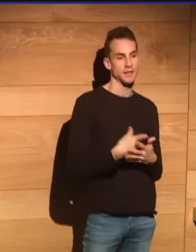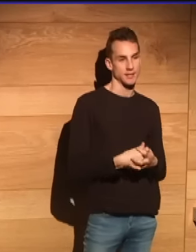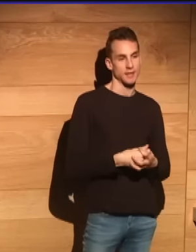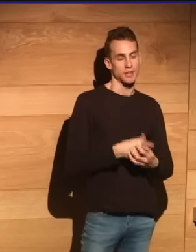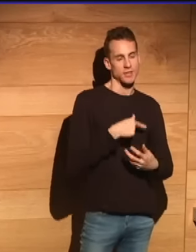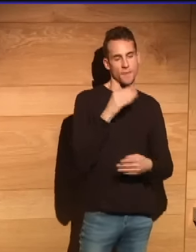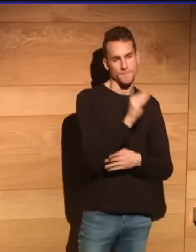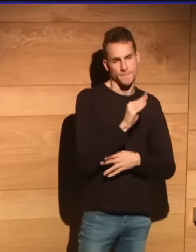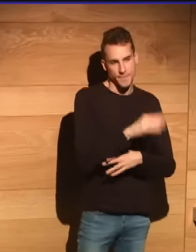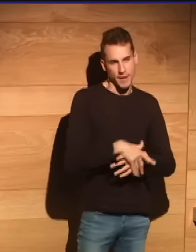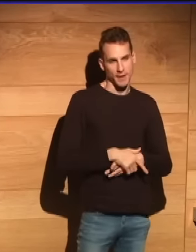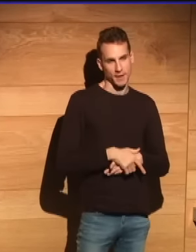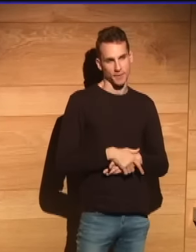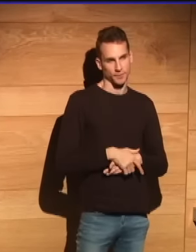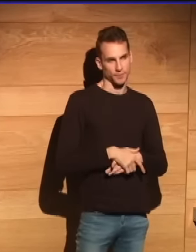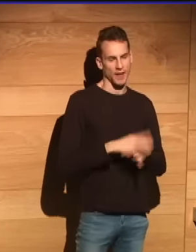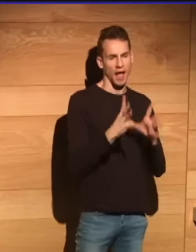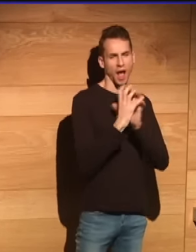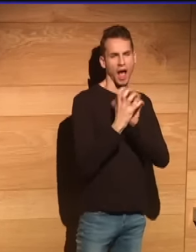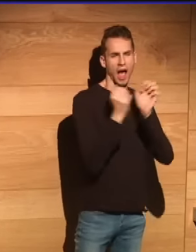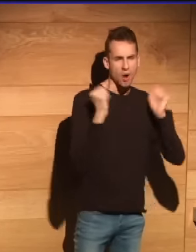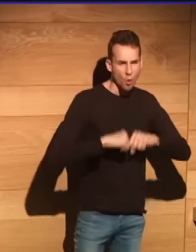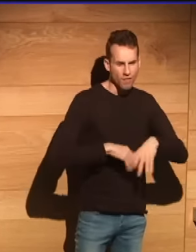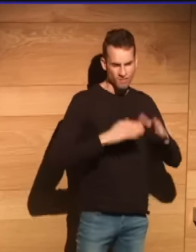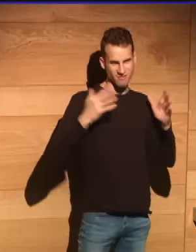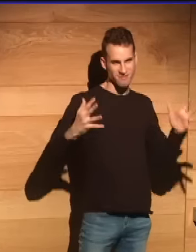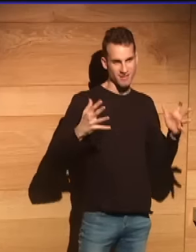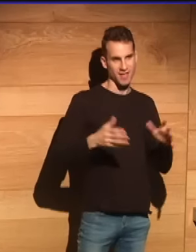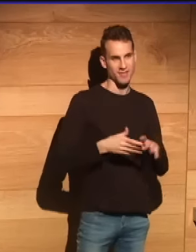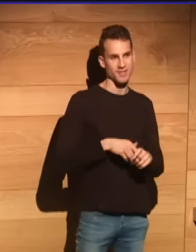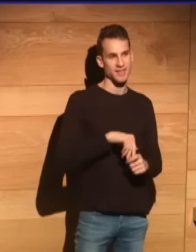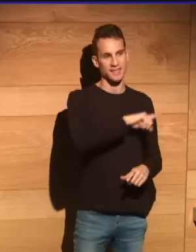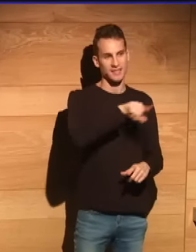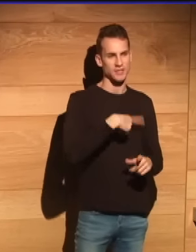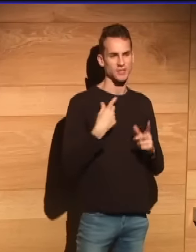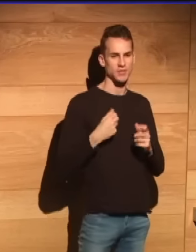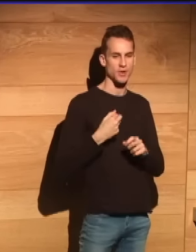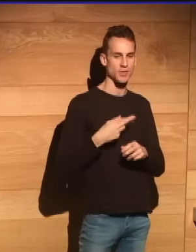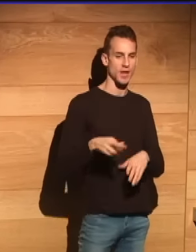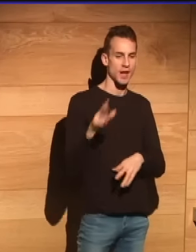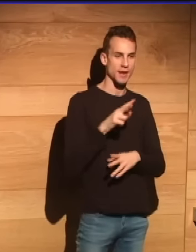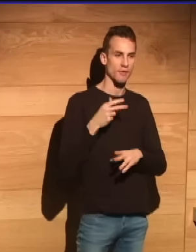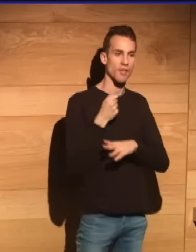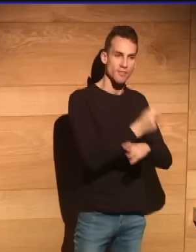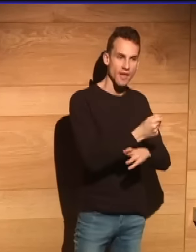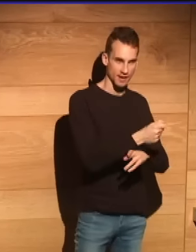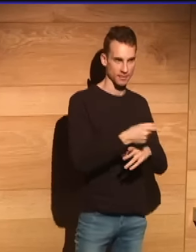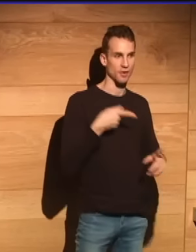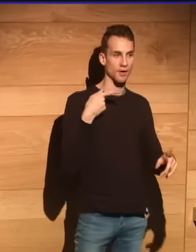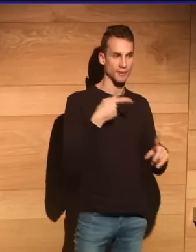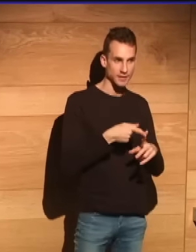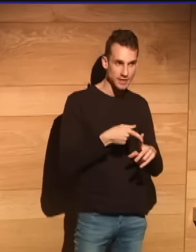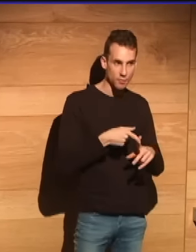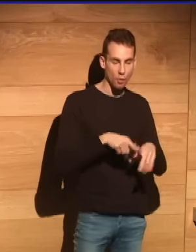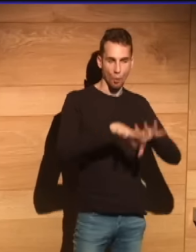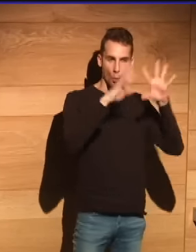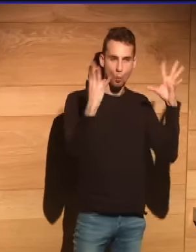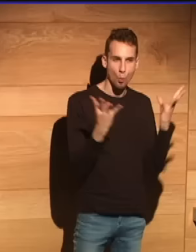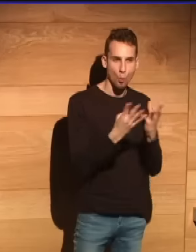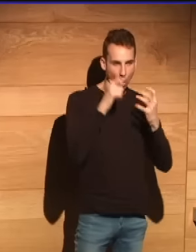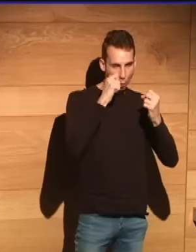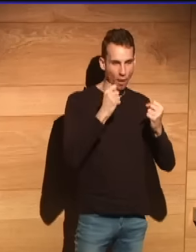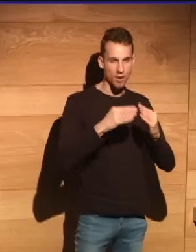¿cuáles son los grandes acuerdos como sociedades que debemos reforzar para construir ese mundo más humano, mejor,